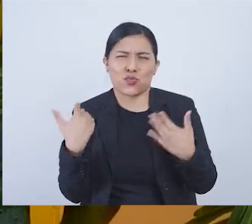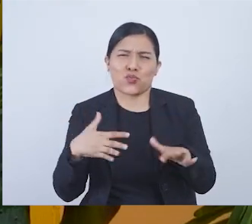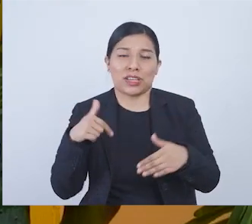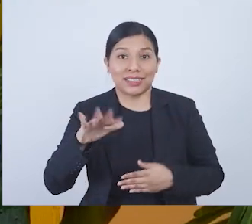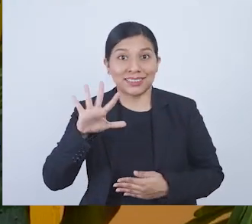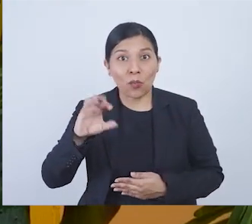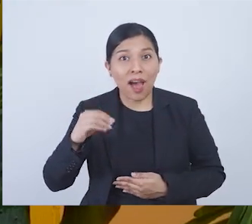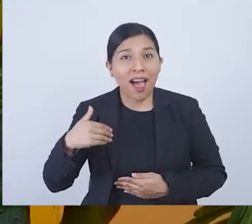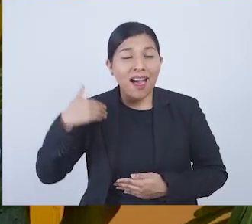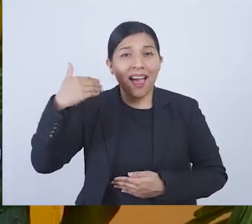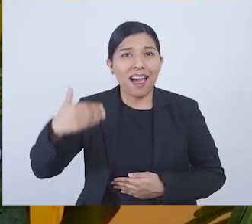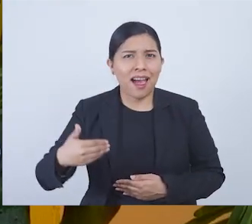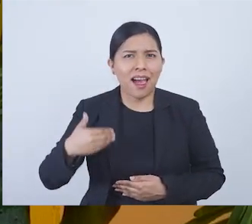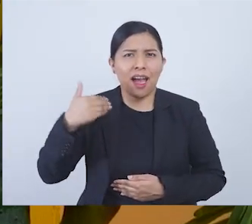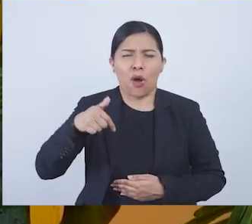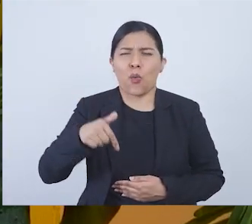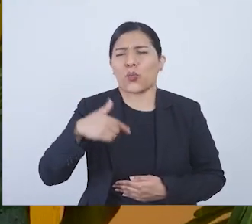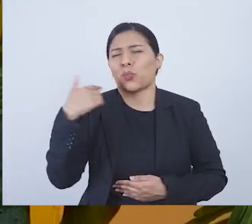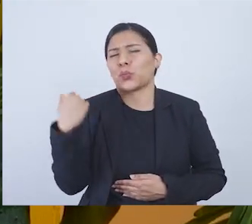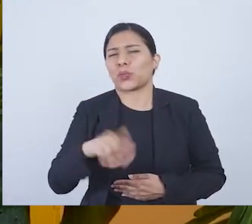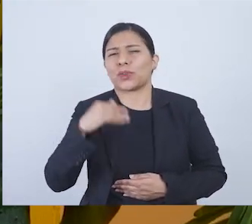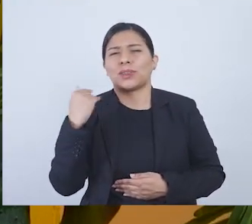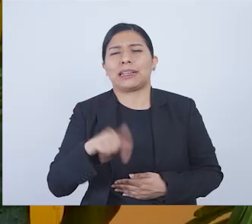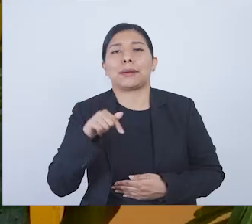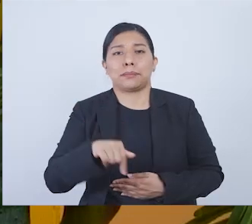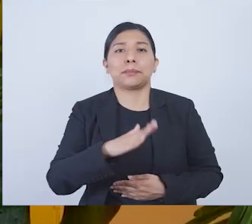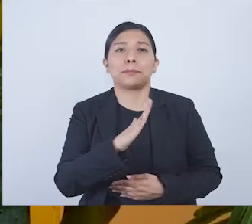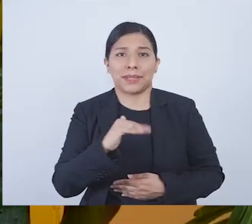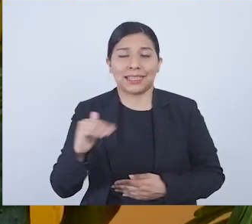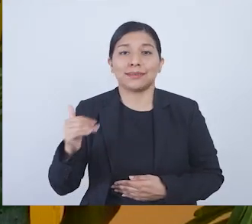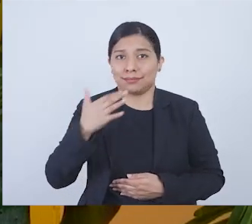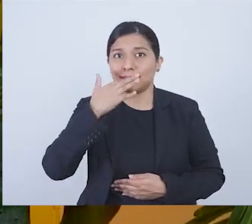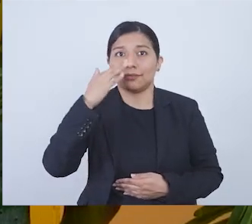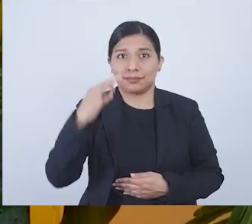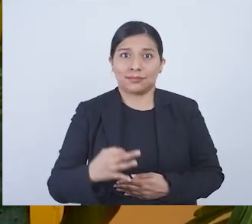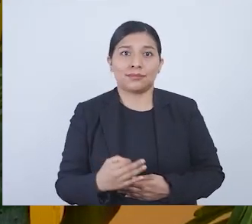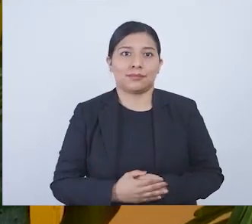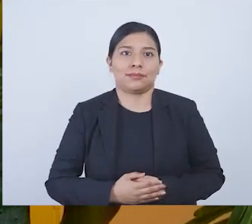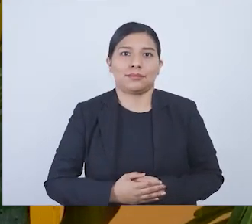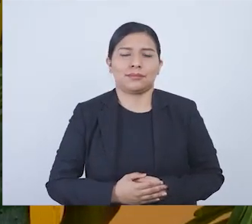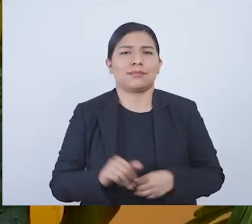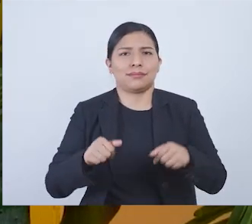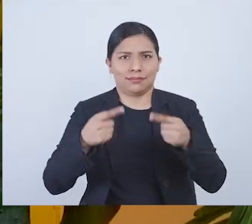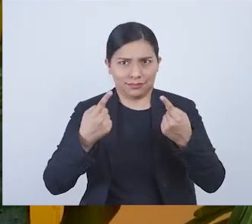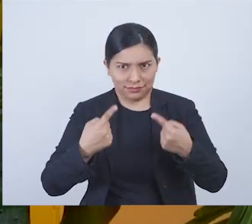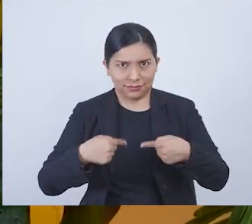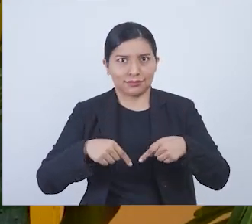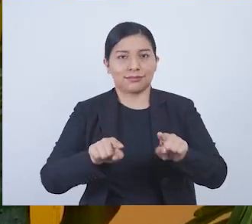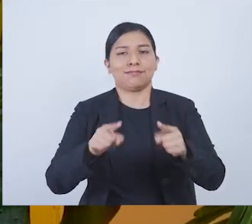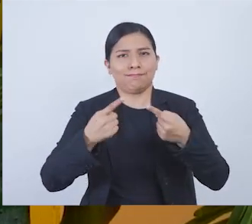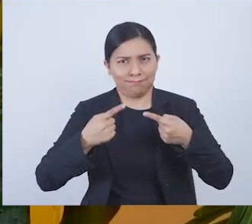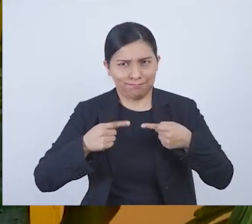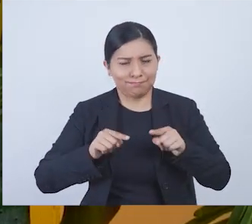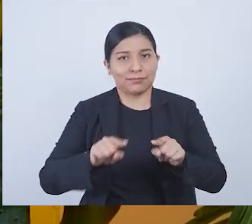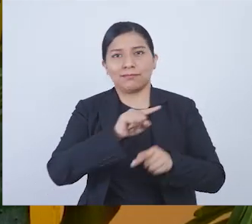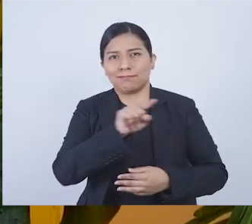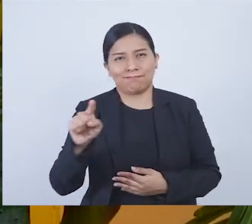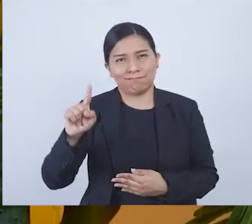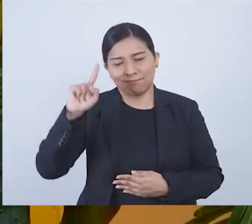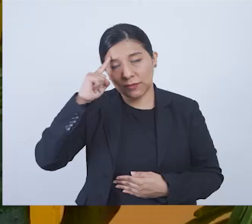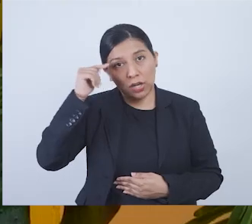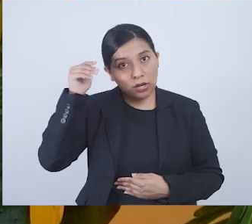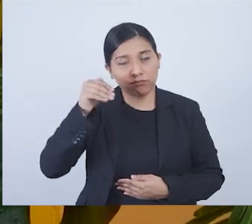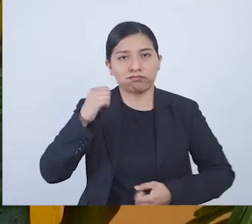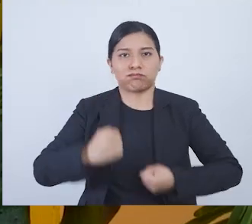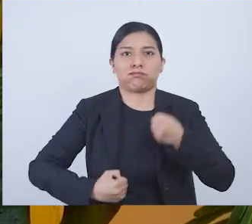años que tenemos educación física en el país, pues los pioneros siguen luchando, siguen pensando en la educación